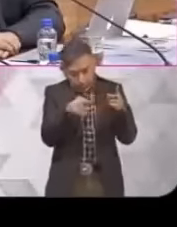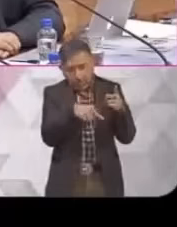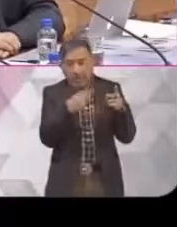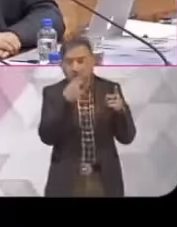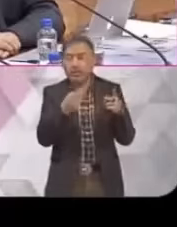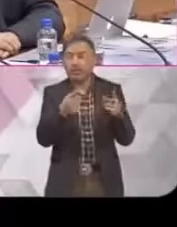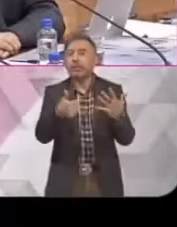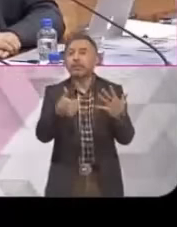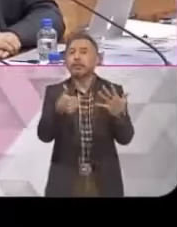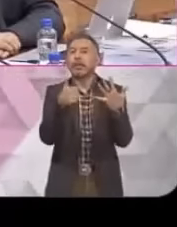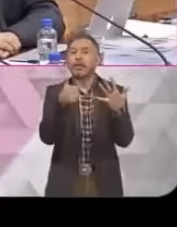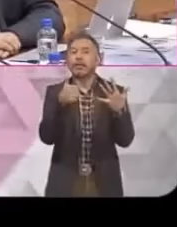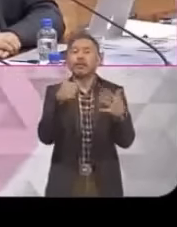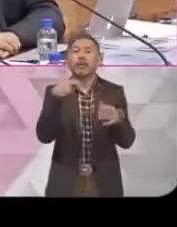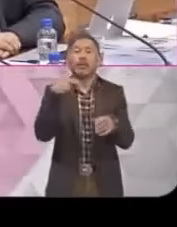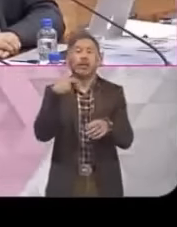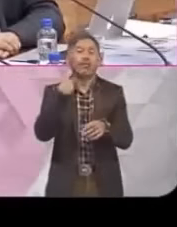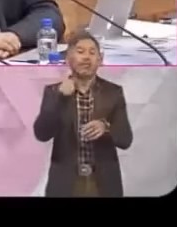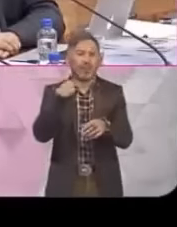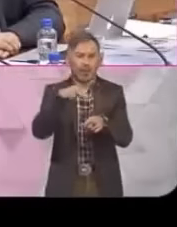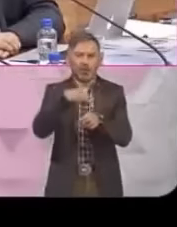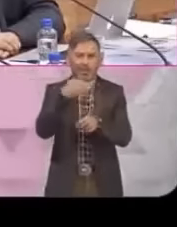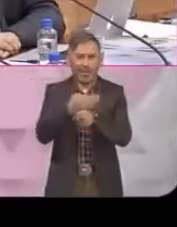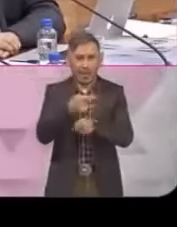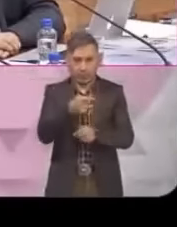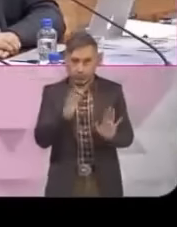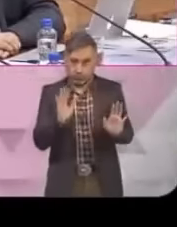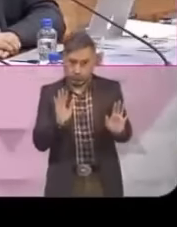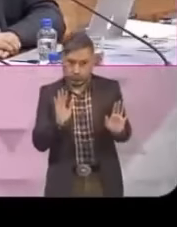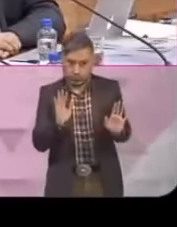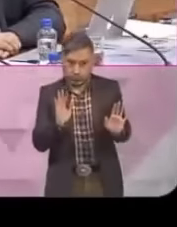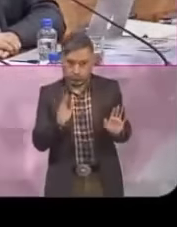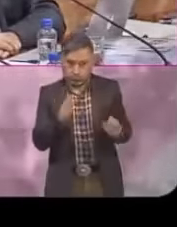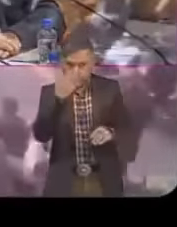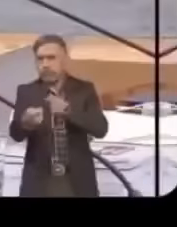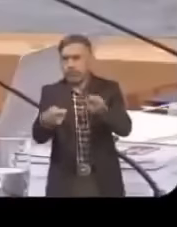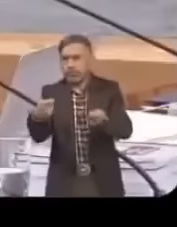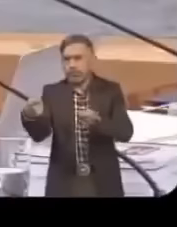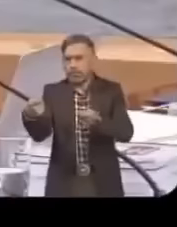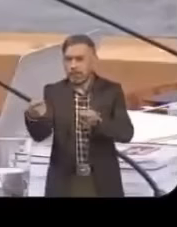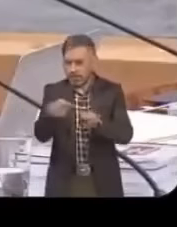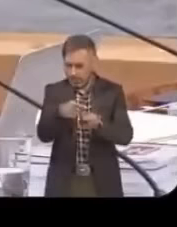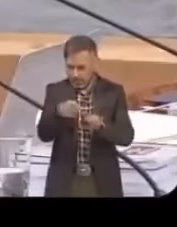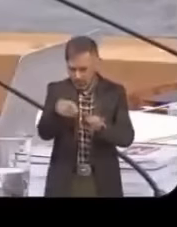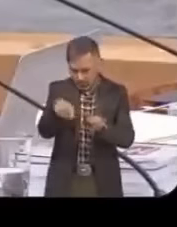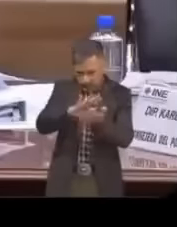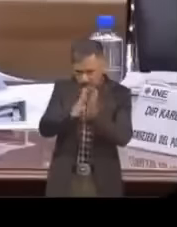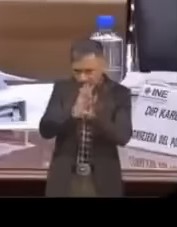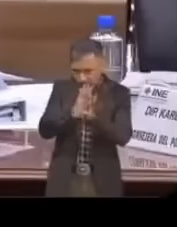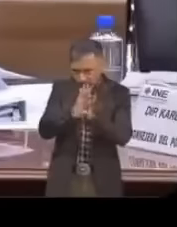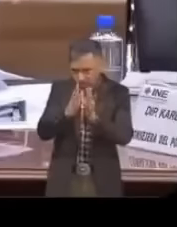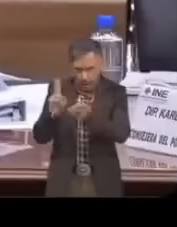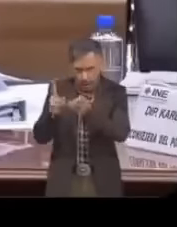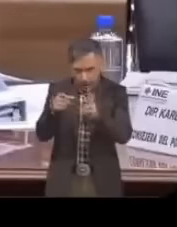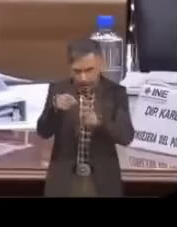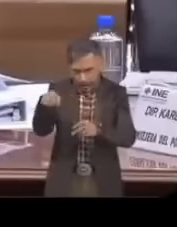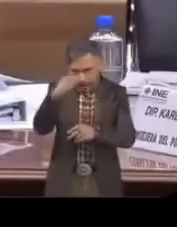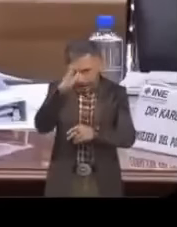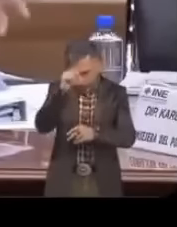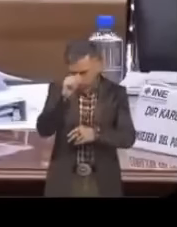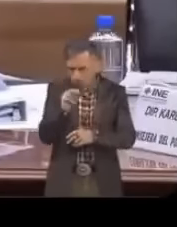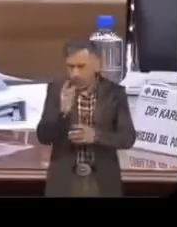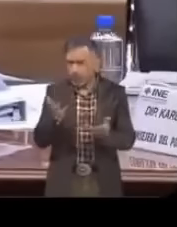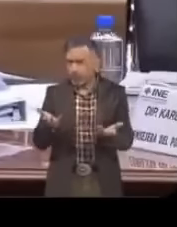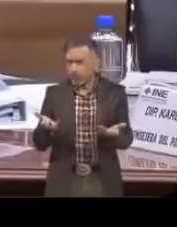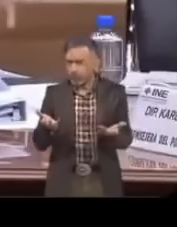si tiene usted acceso a lo que publicó su dirigente nacional. ¿Está usted de acuerdo que